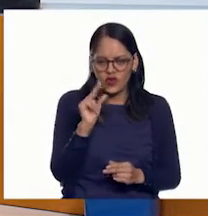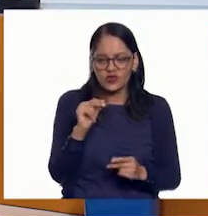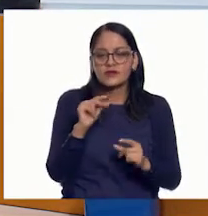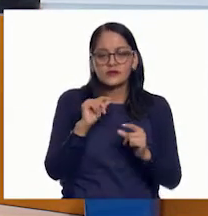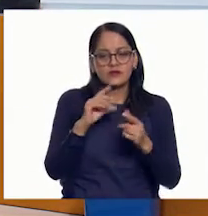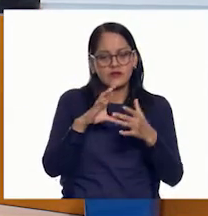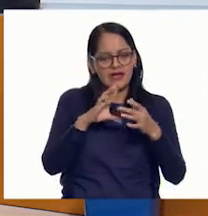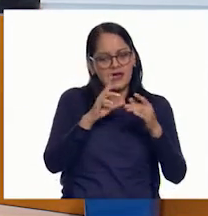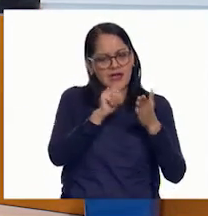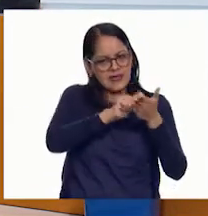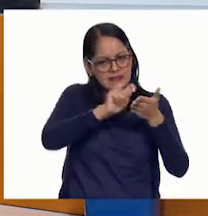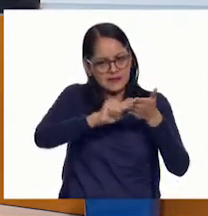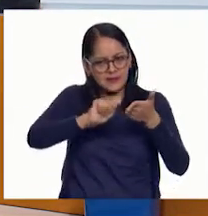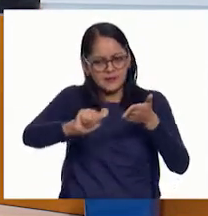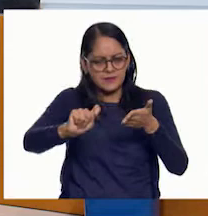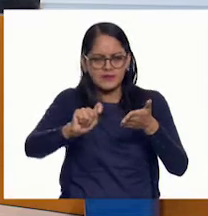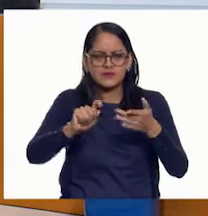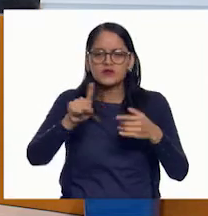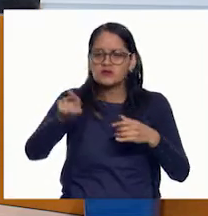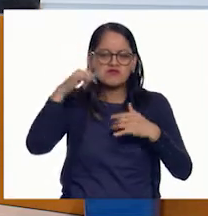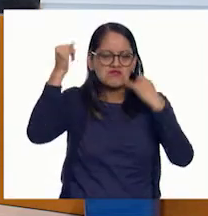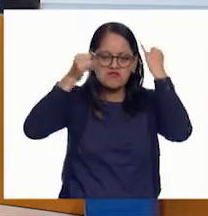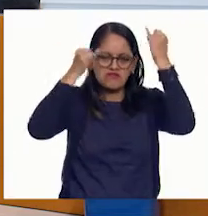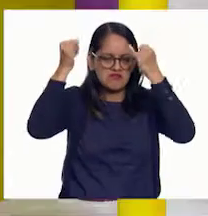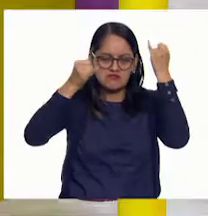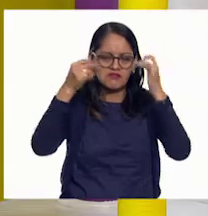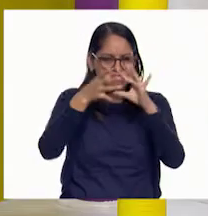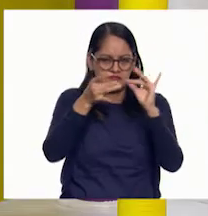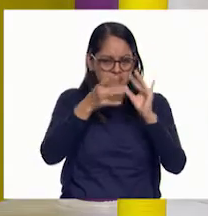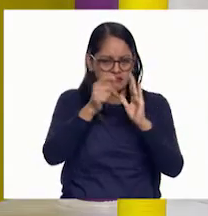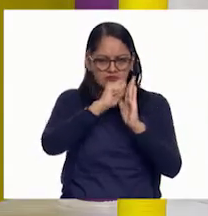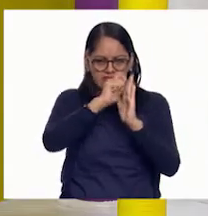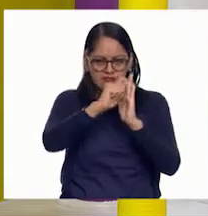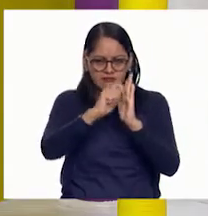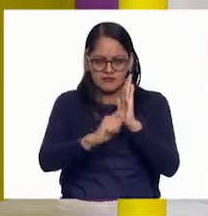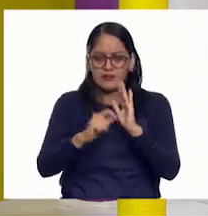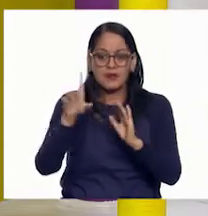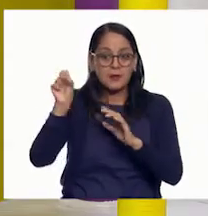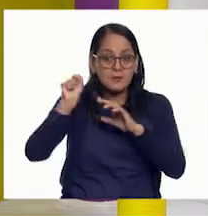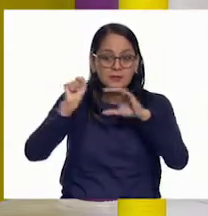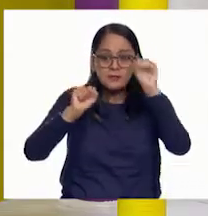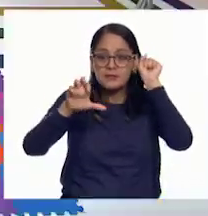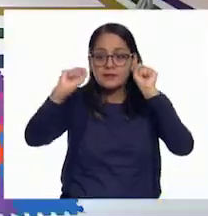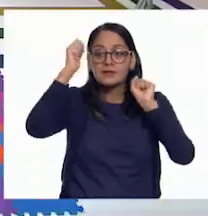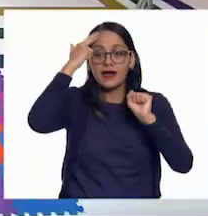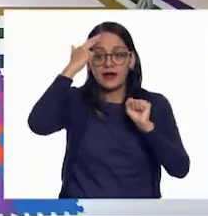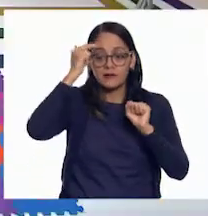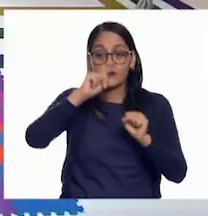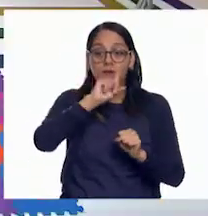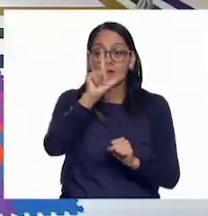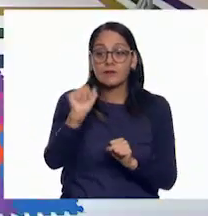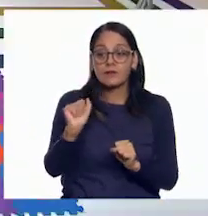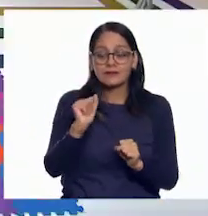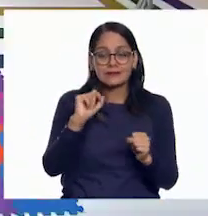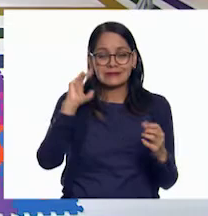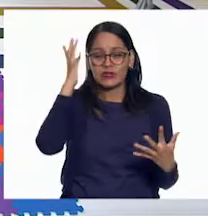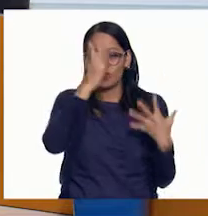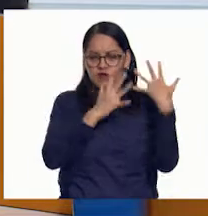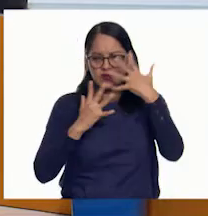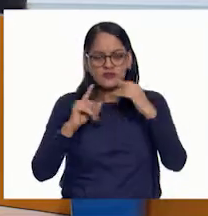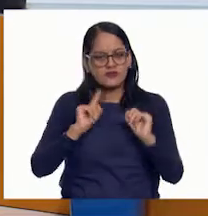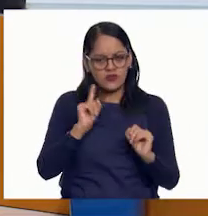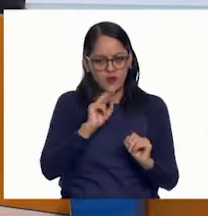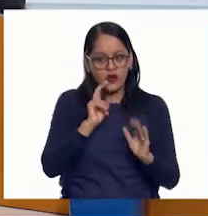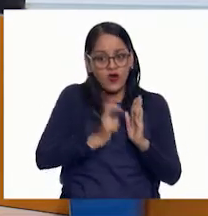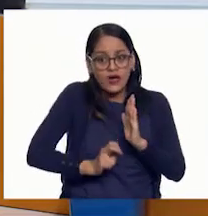ir escribiendo las ideas que nos vayan llegando, porque si no nos perdemos en